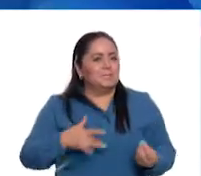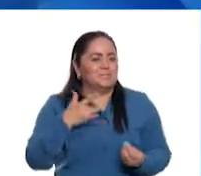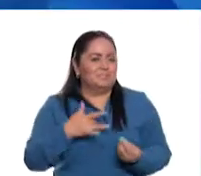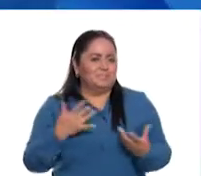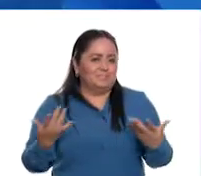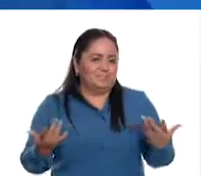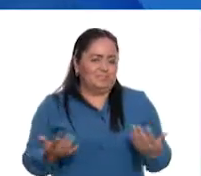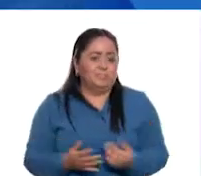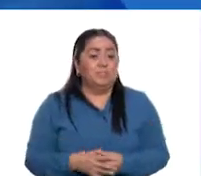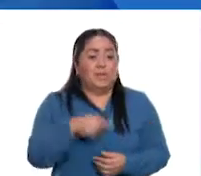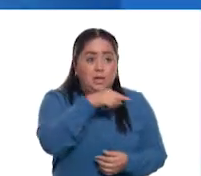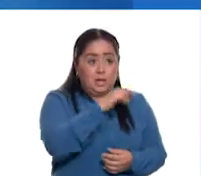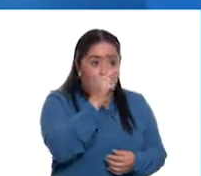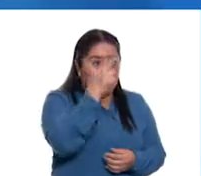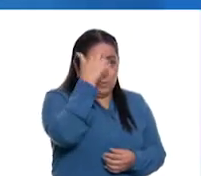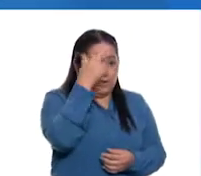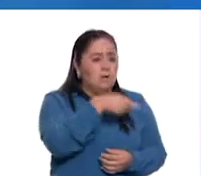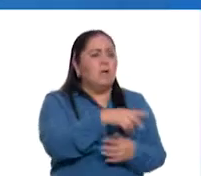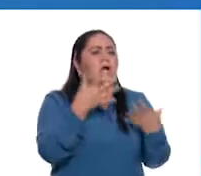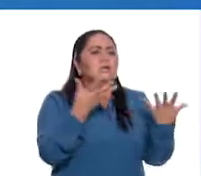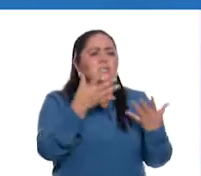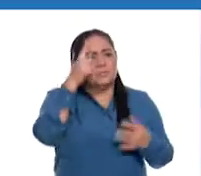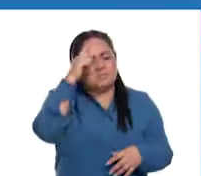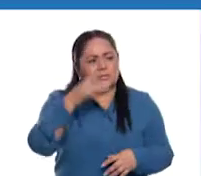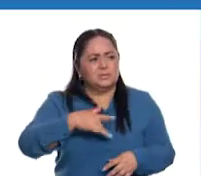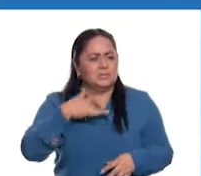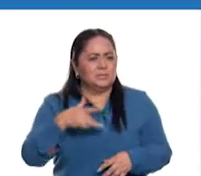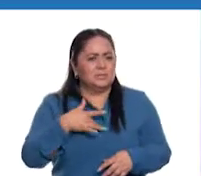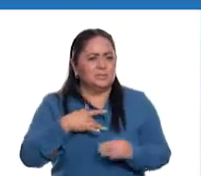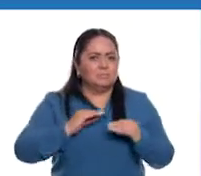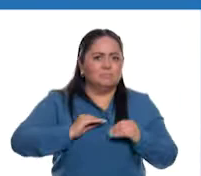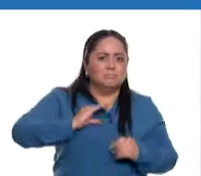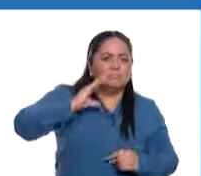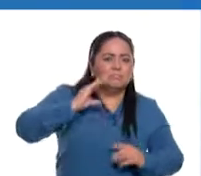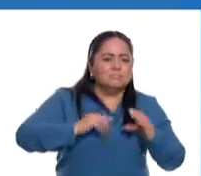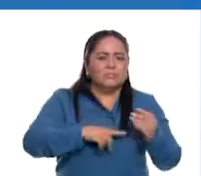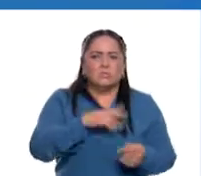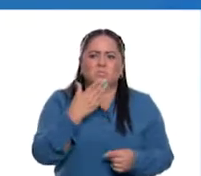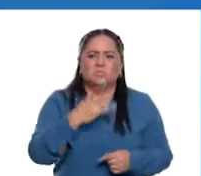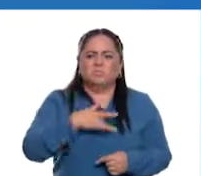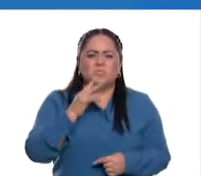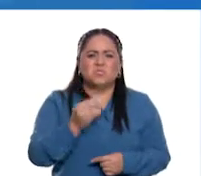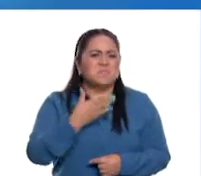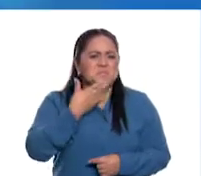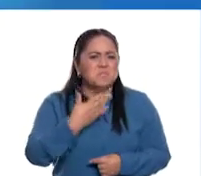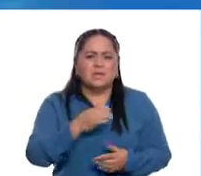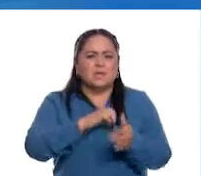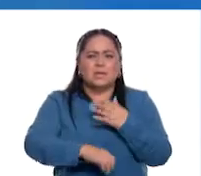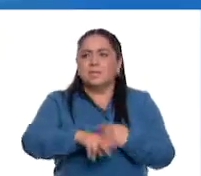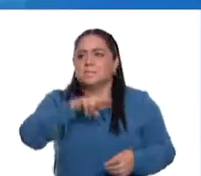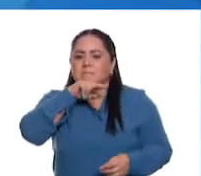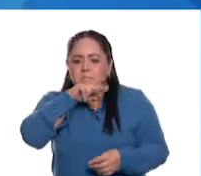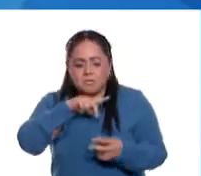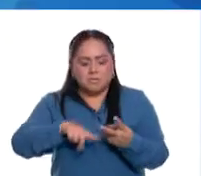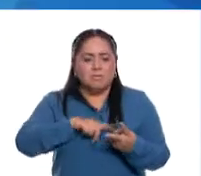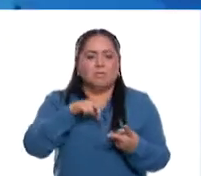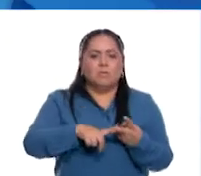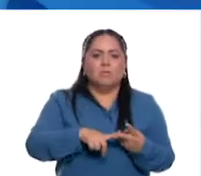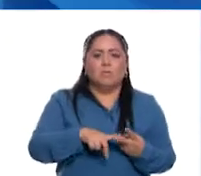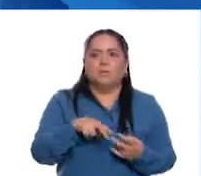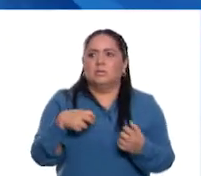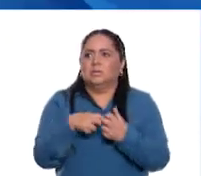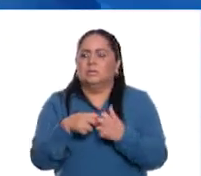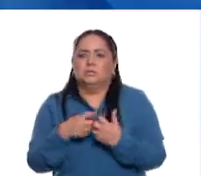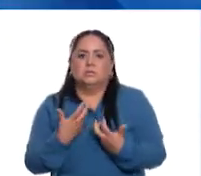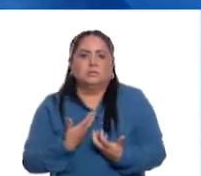sentía. ¿Recuerdas qué hacías para regular tus estados de ánimo que no te favorecían? ¿Como la preocupación o la